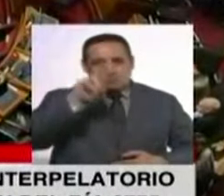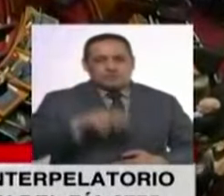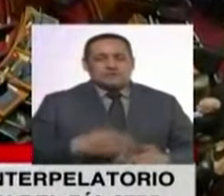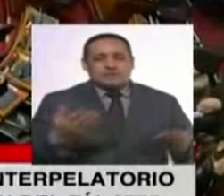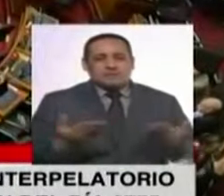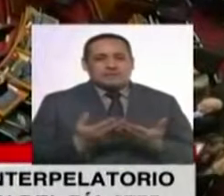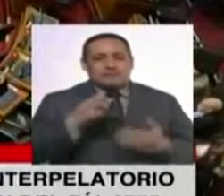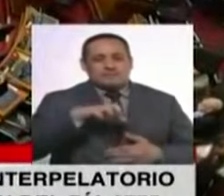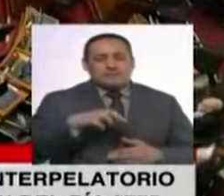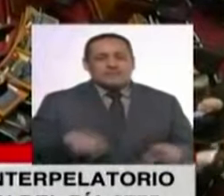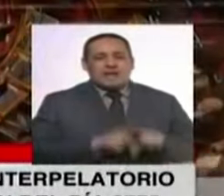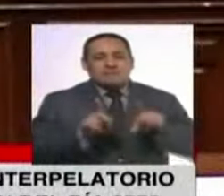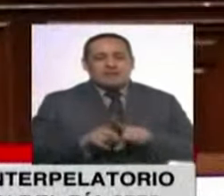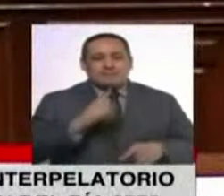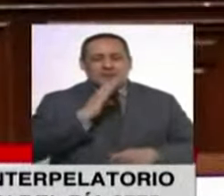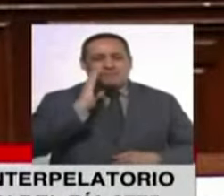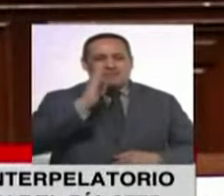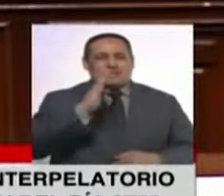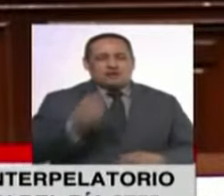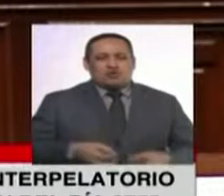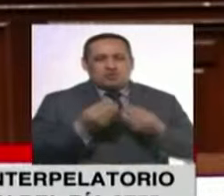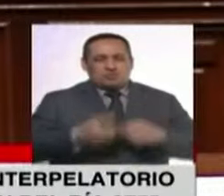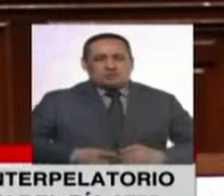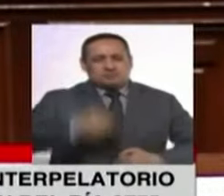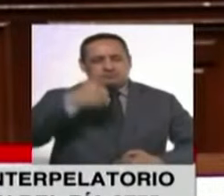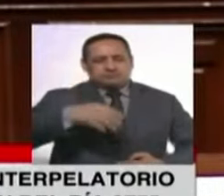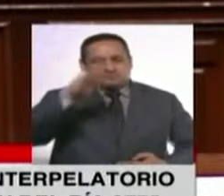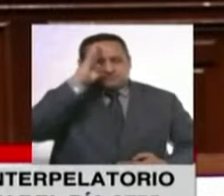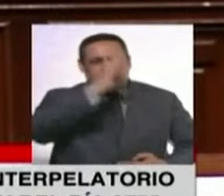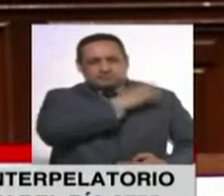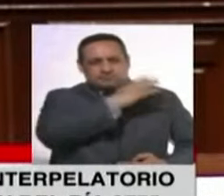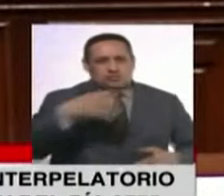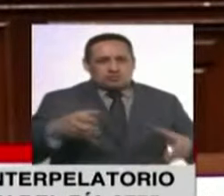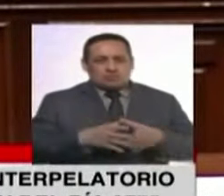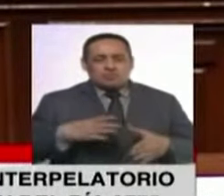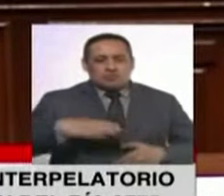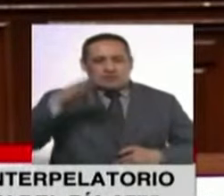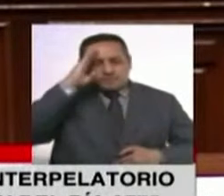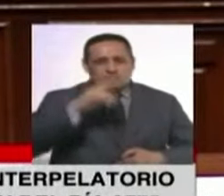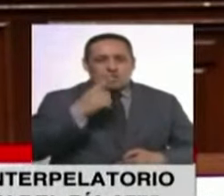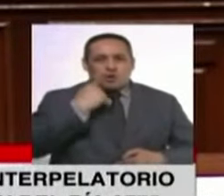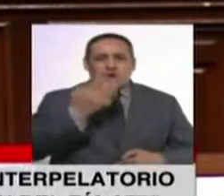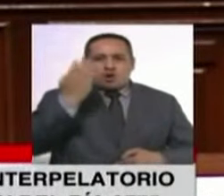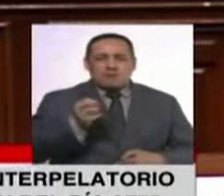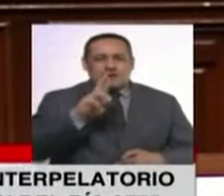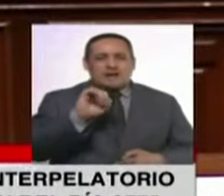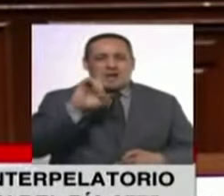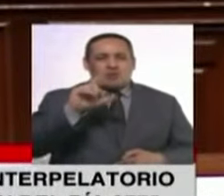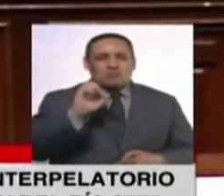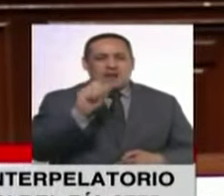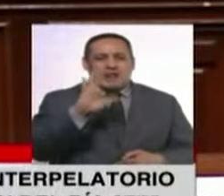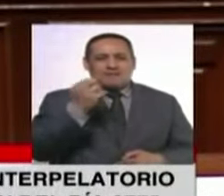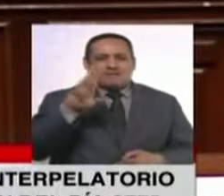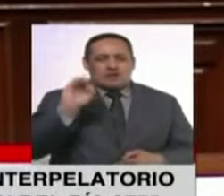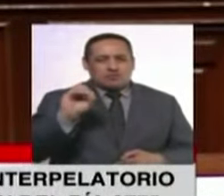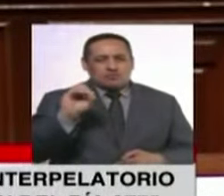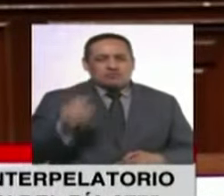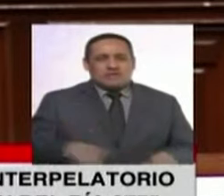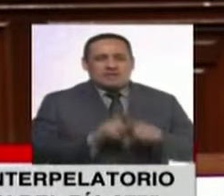pnp y para la designación como comandante general de la Policía Nacional del Perú a Raúl Alfaro Alvarado